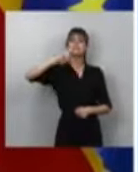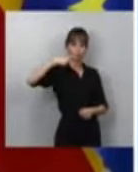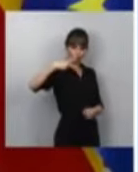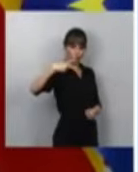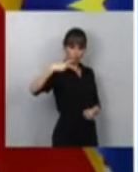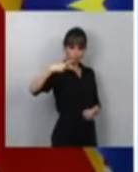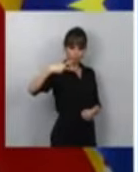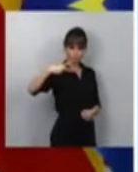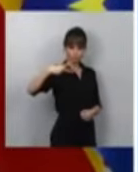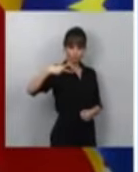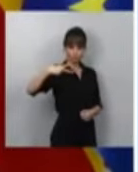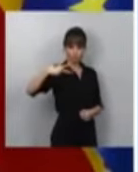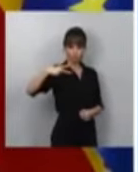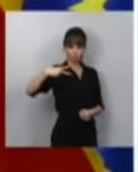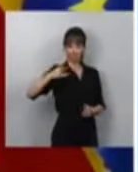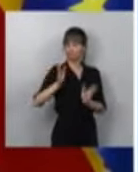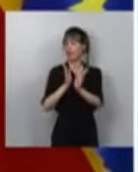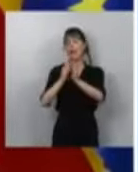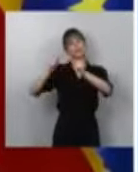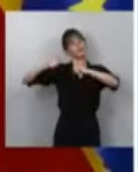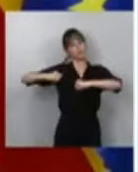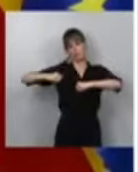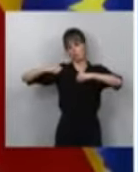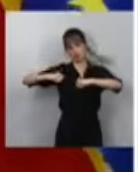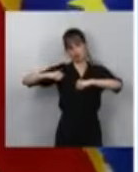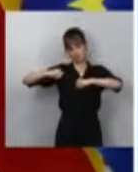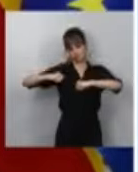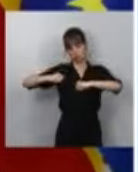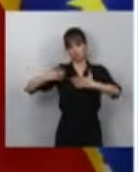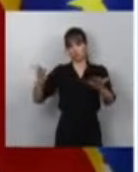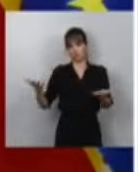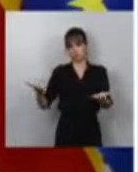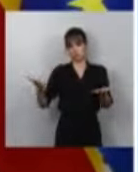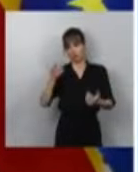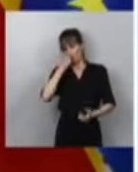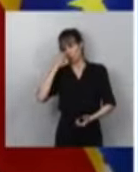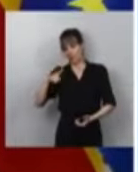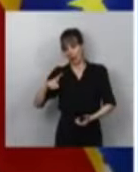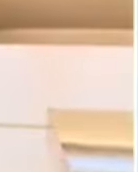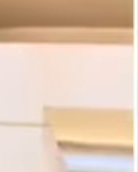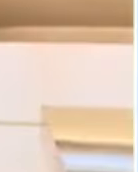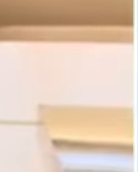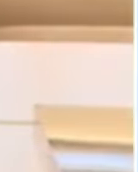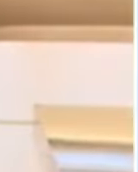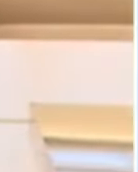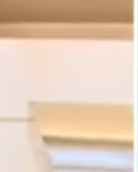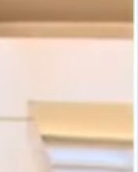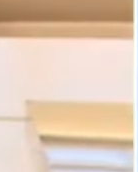presupuestos generales del Estado bueno en resumen que zelenski puede que se lleve unos papeles mojados a kev